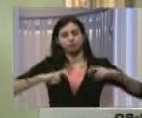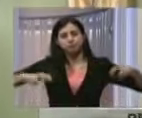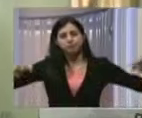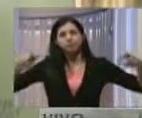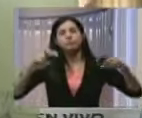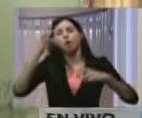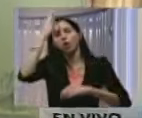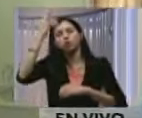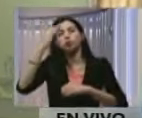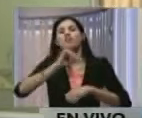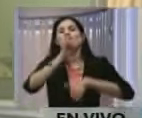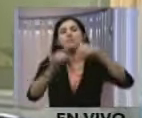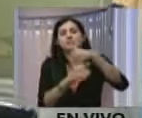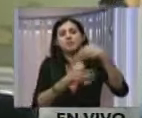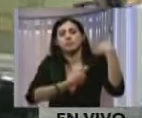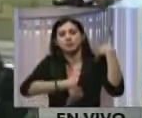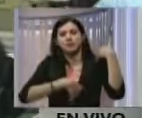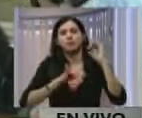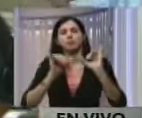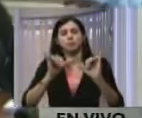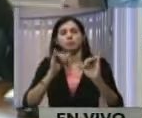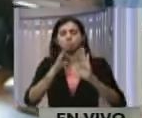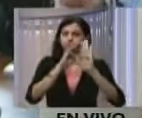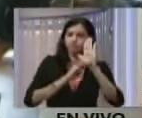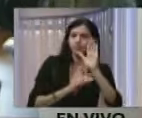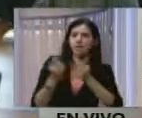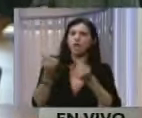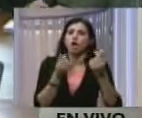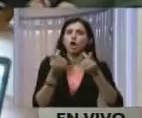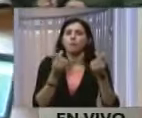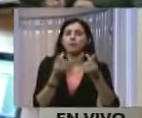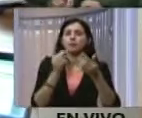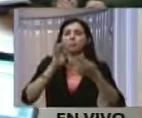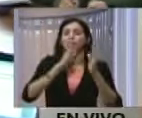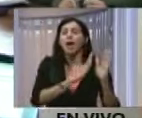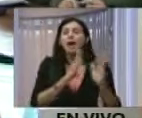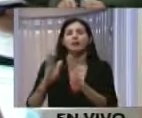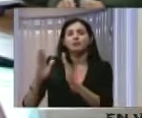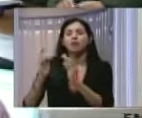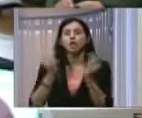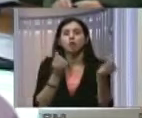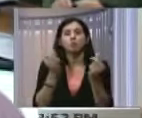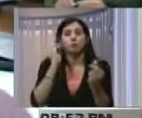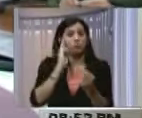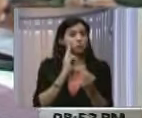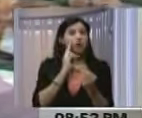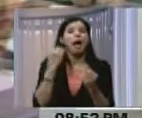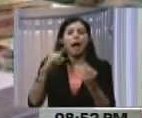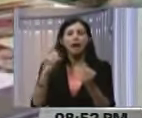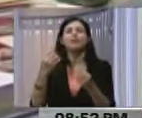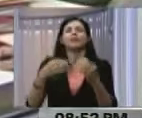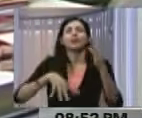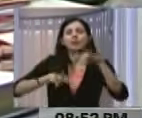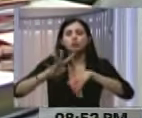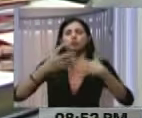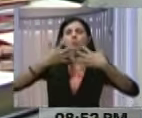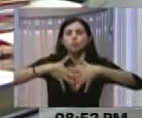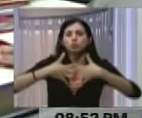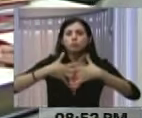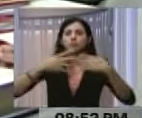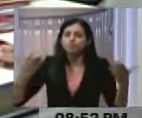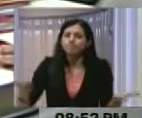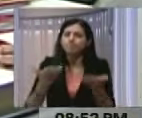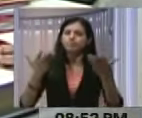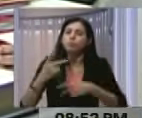con el Consejo de Vicepresidentes como parte de la Agenda Económica Bolivariana, que contempla 14 motores para impulsar el aparato productivo